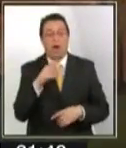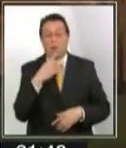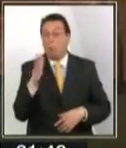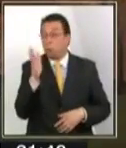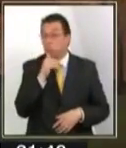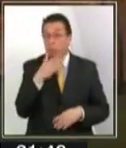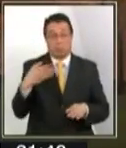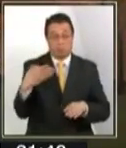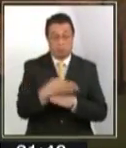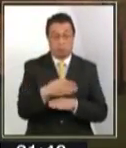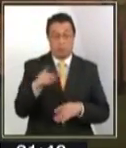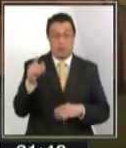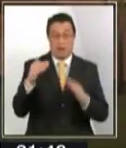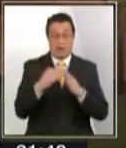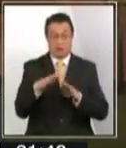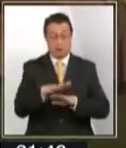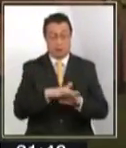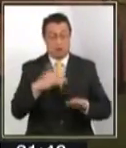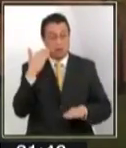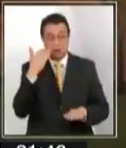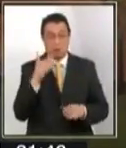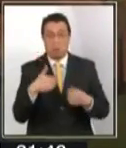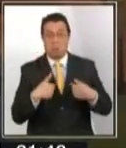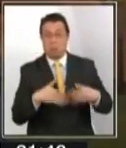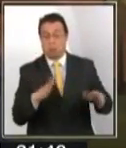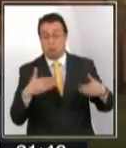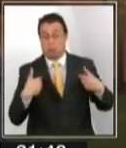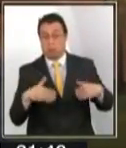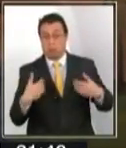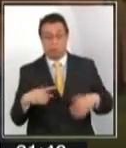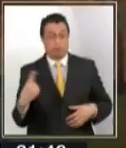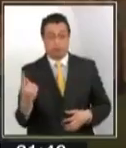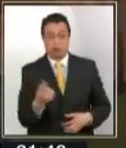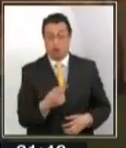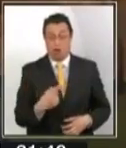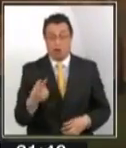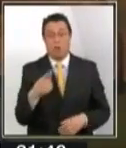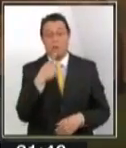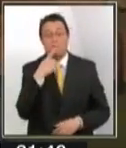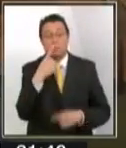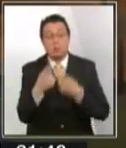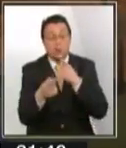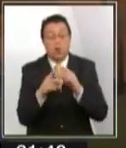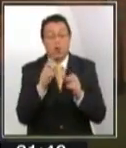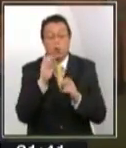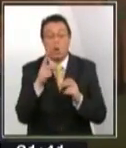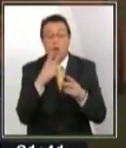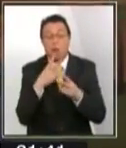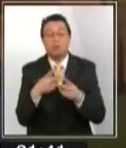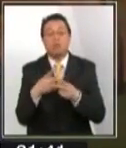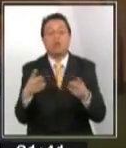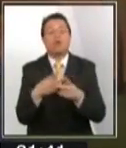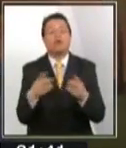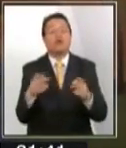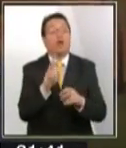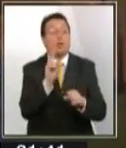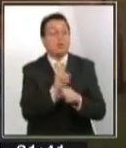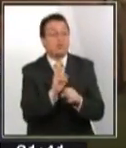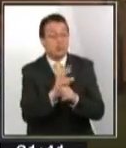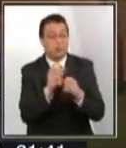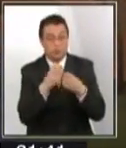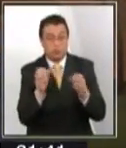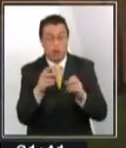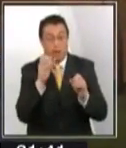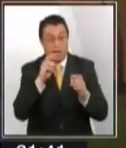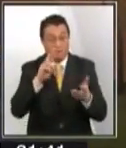ausencia en esta realidad. Si usted pregunta cuáles son las publicaciones académicas que estudian hoy día la realidad de los